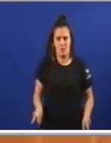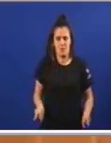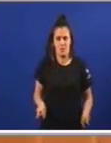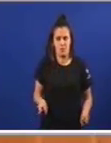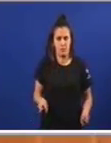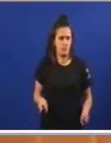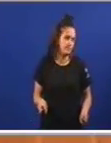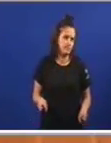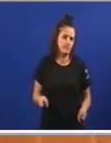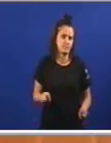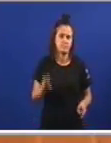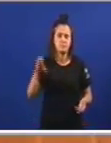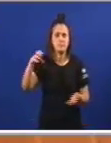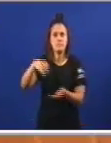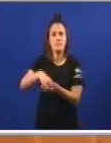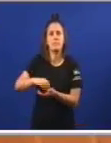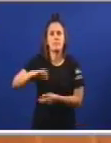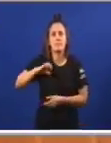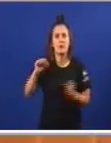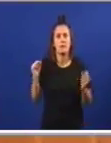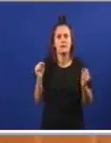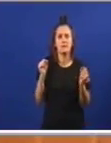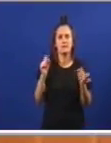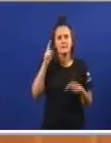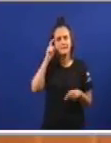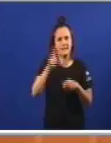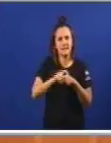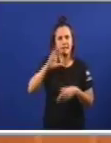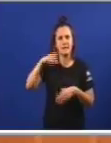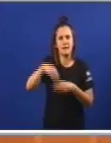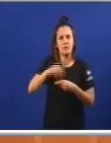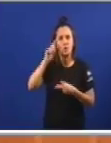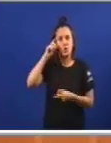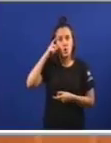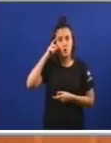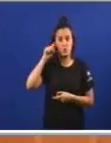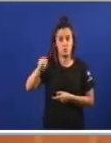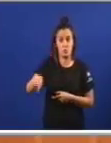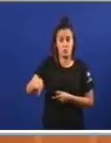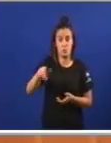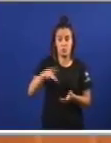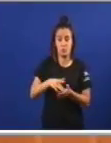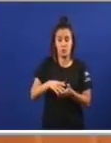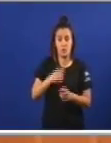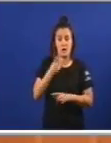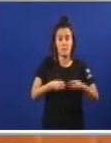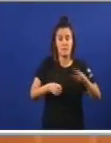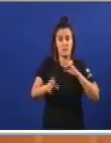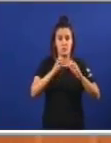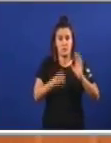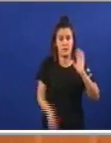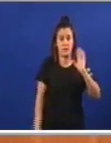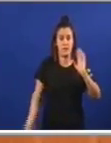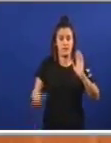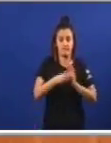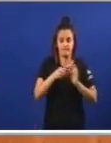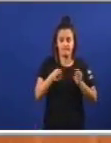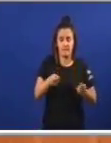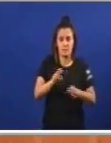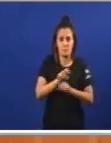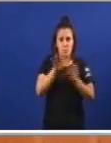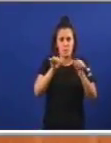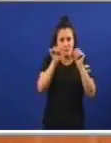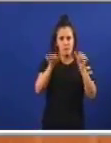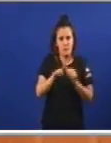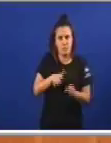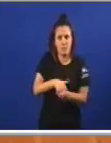acontecementos na unidade de hospitalización psiquiátrica do Hospital de Conso que saíron aos medios de comunicación evidencian a